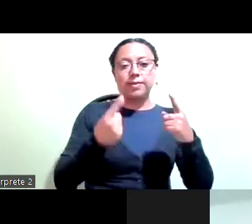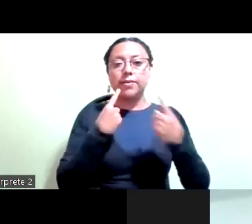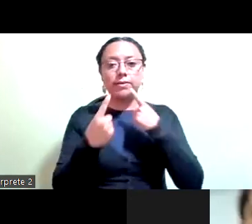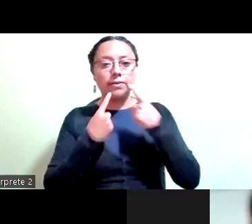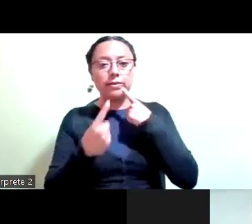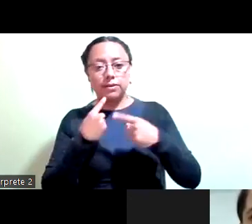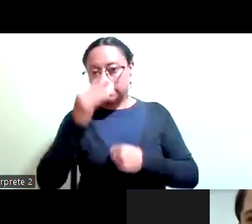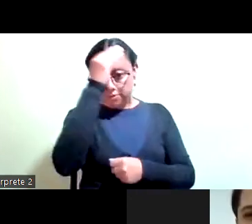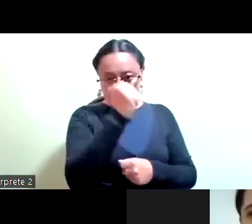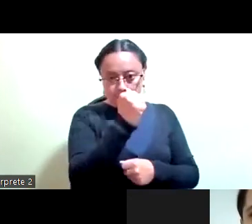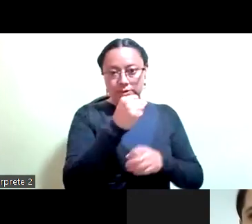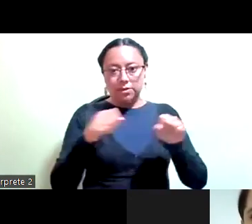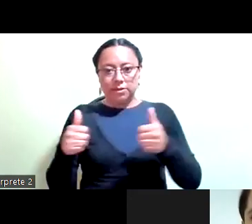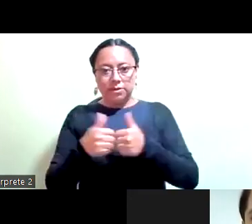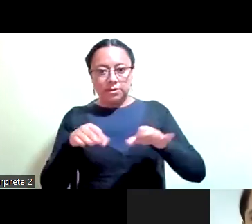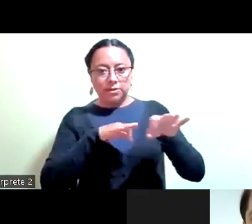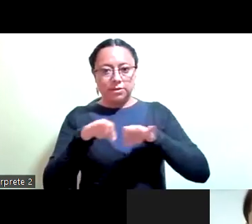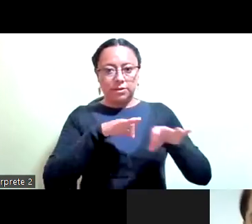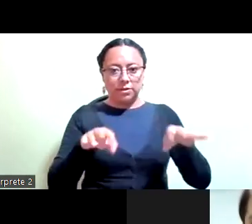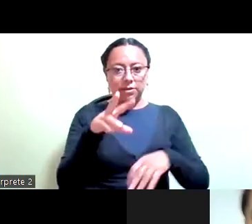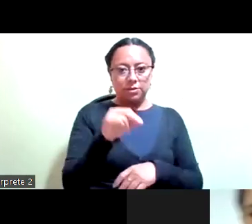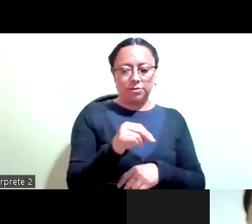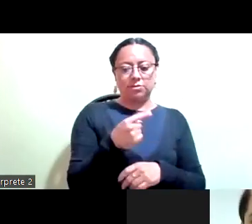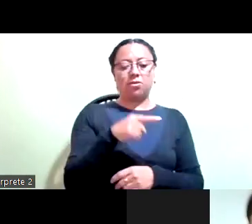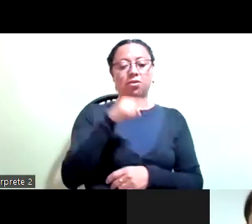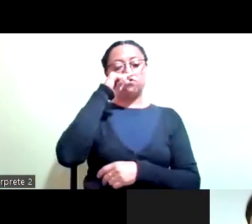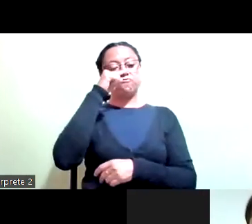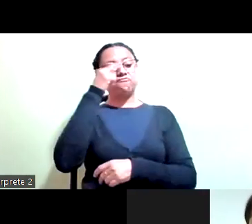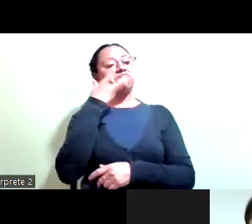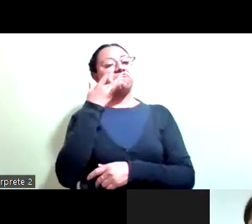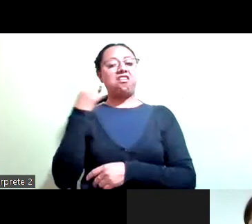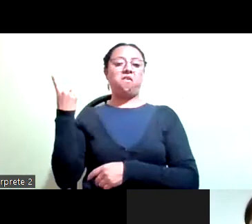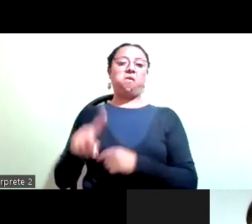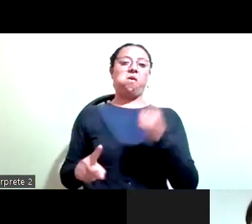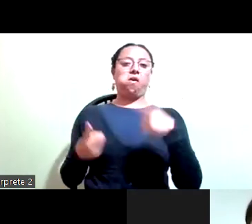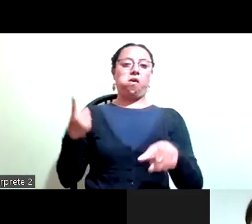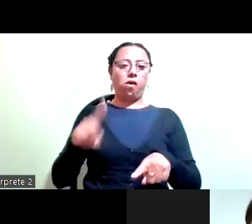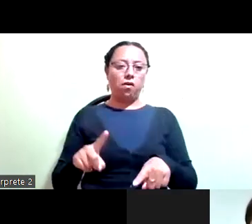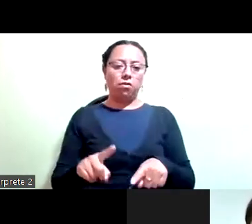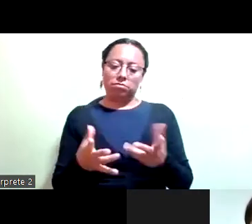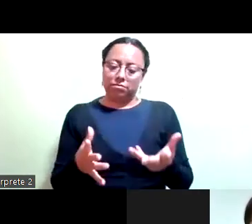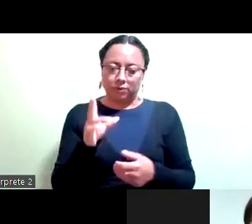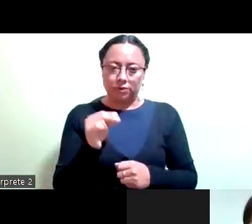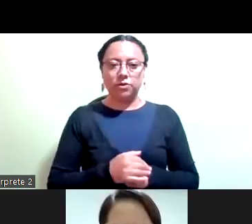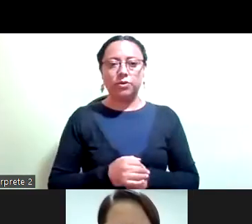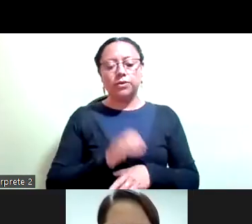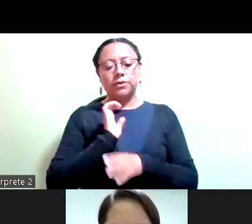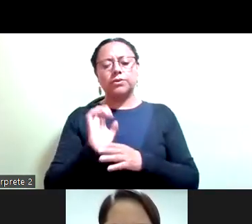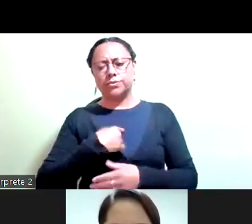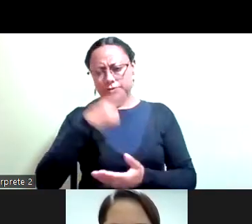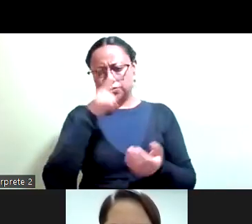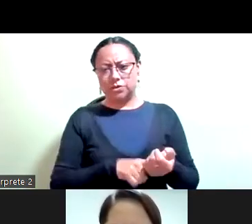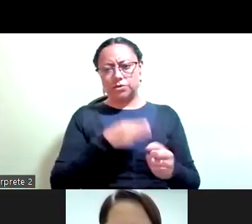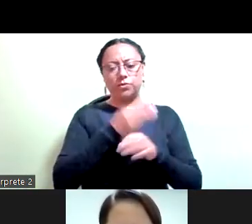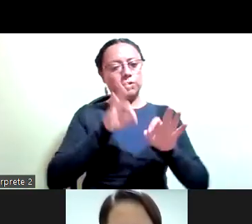con trabajo, no con imposiciones ni con arrogancia. Entonces, yo creo que lo importante de hoy es que ya la comisión está haciendo